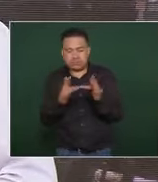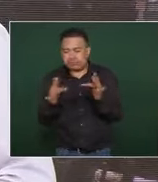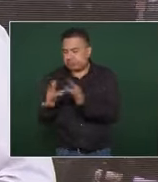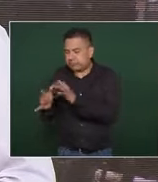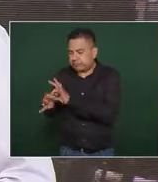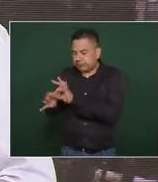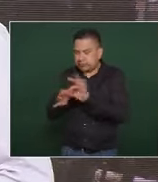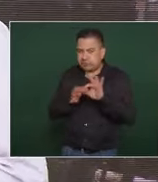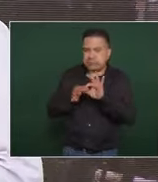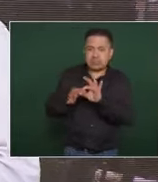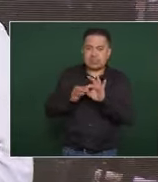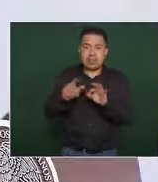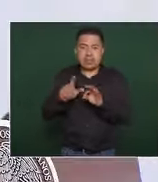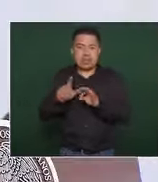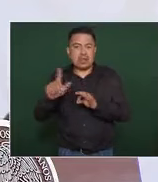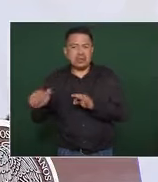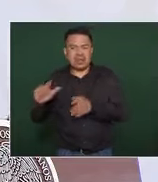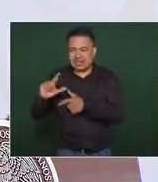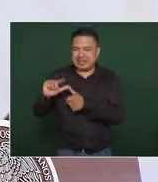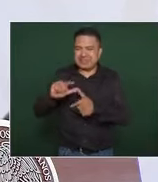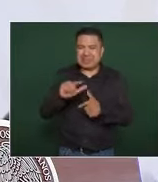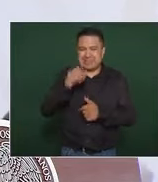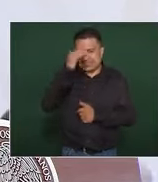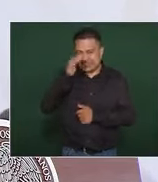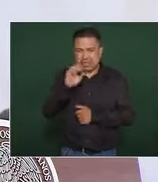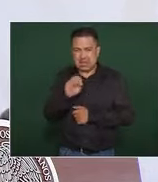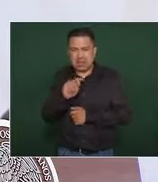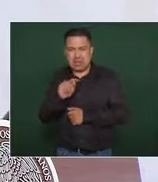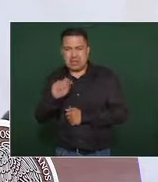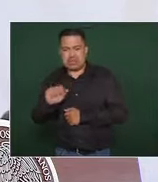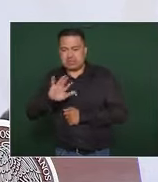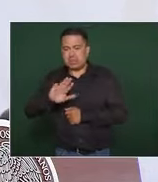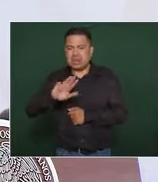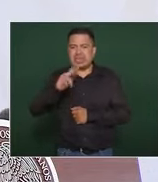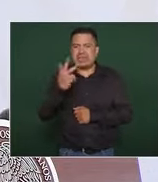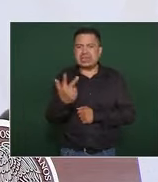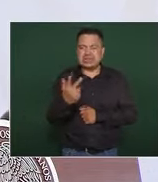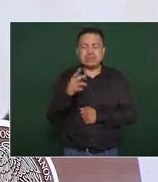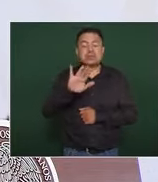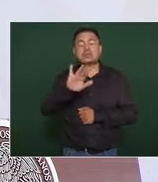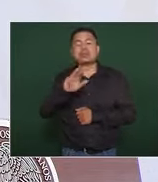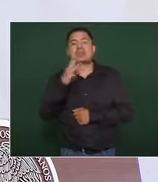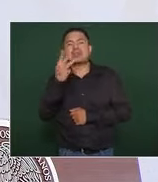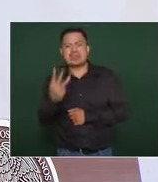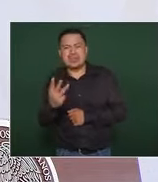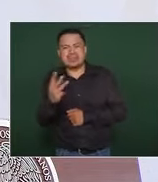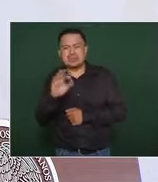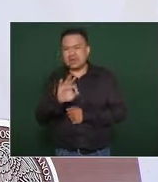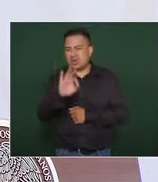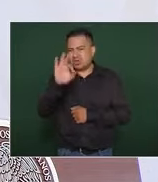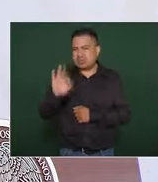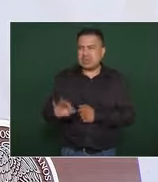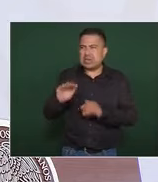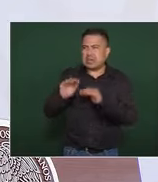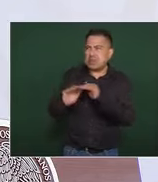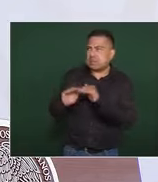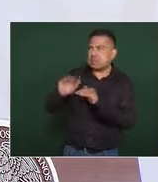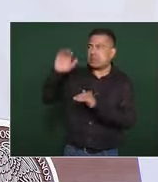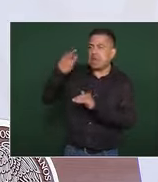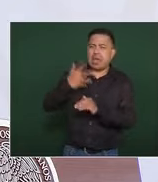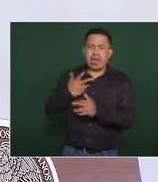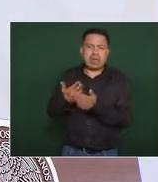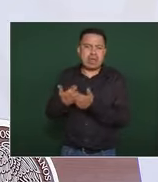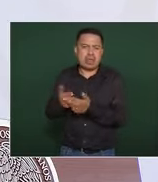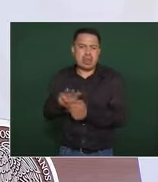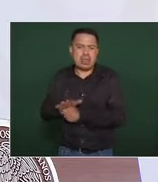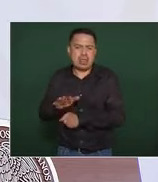señalar que después del huracán Otis, el 53%, tenemos un abastecimiento arriba del